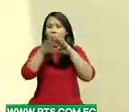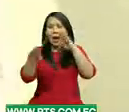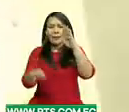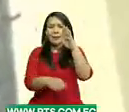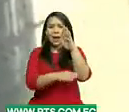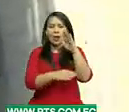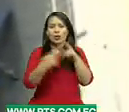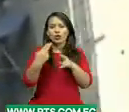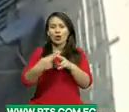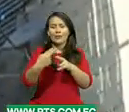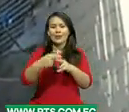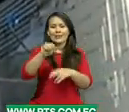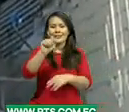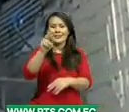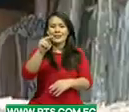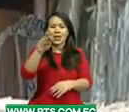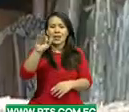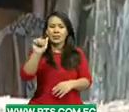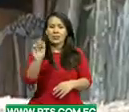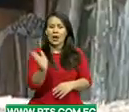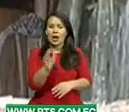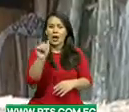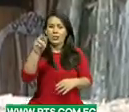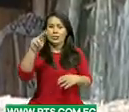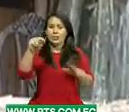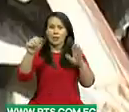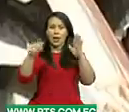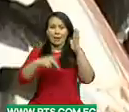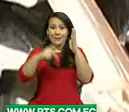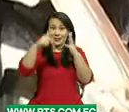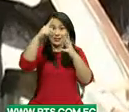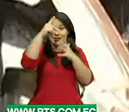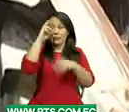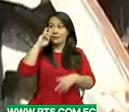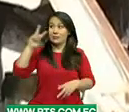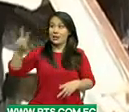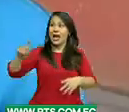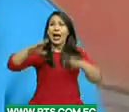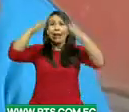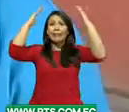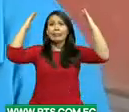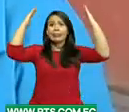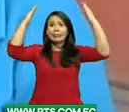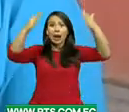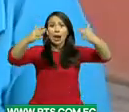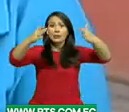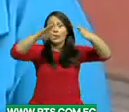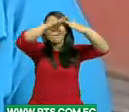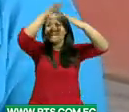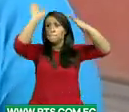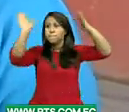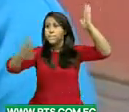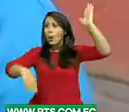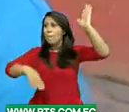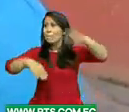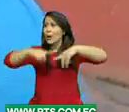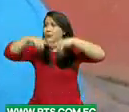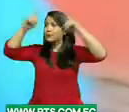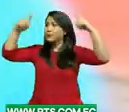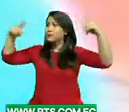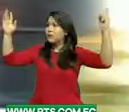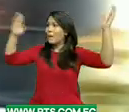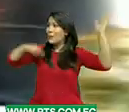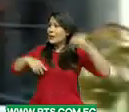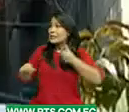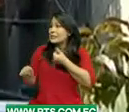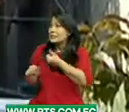un estruendo. Eran los techos que se venían encima con cables y todo, y se vino contra el poste. Casi hasta hay un